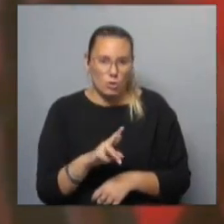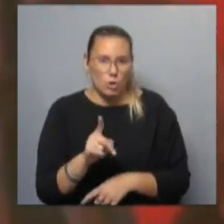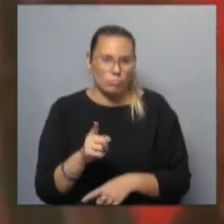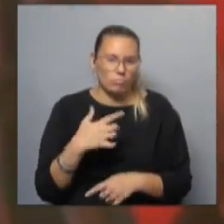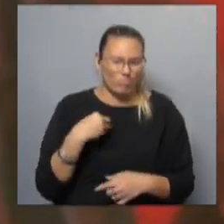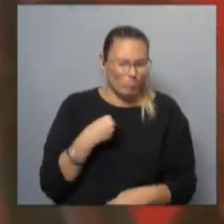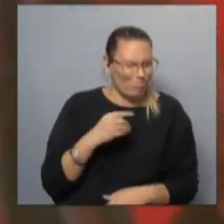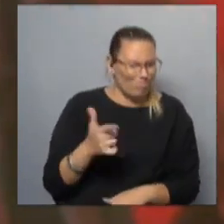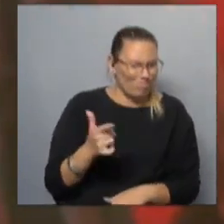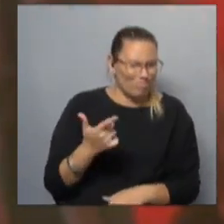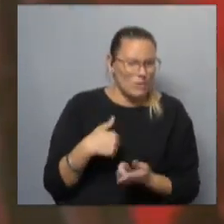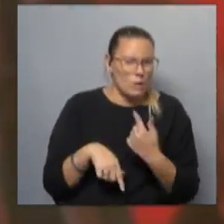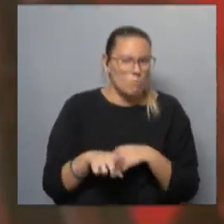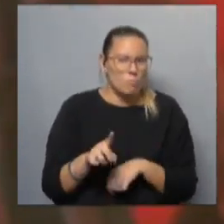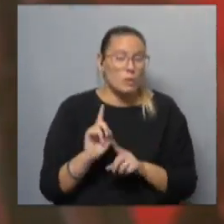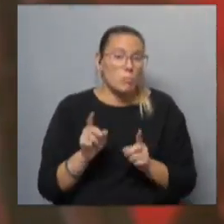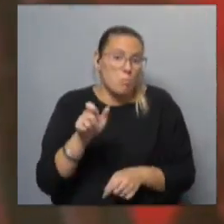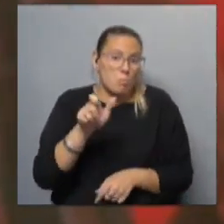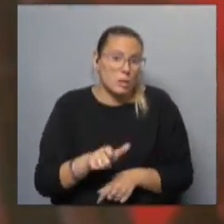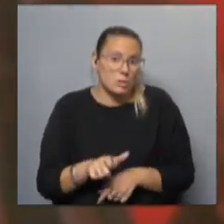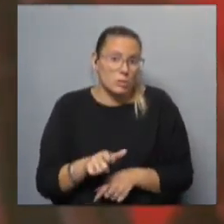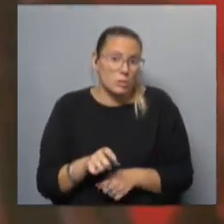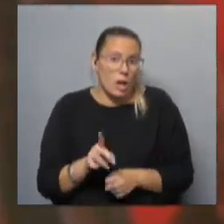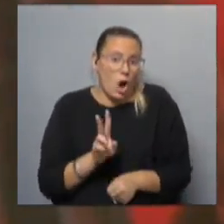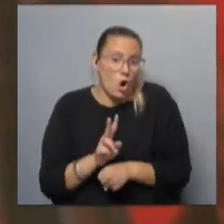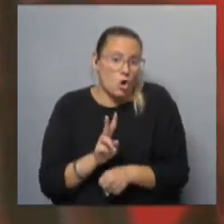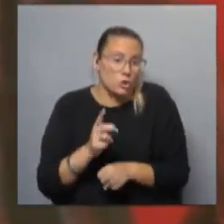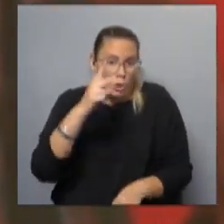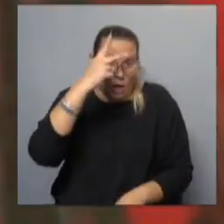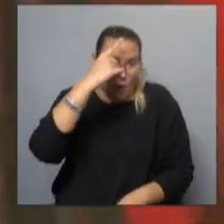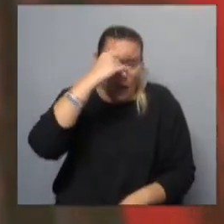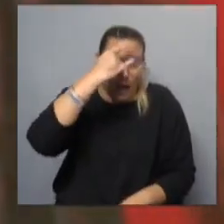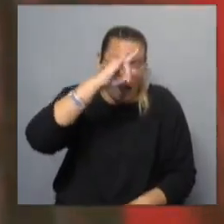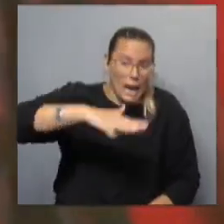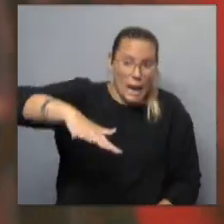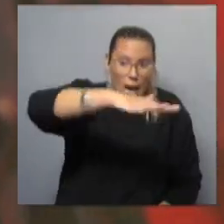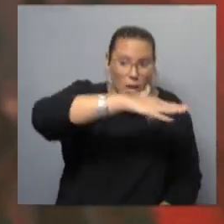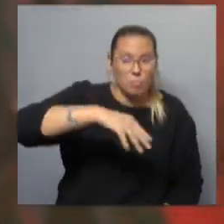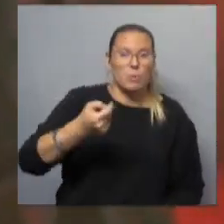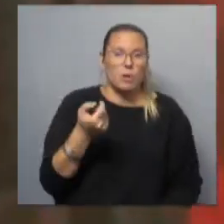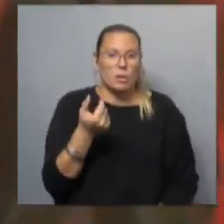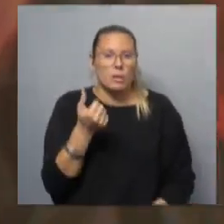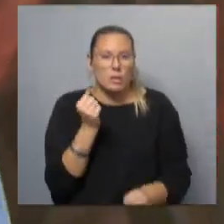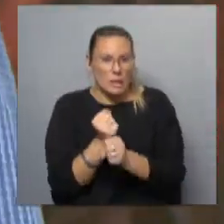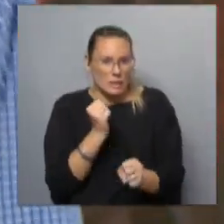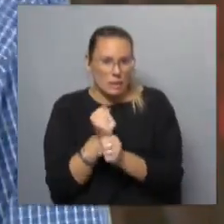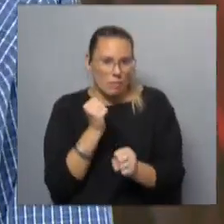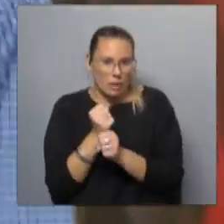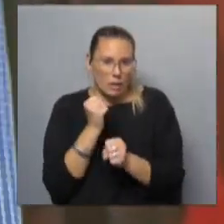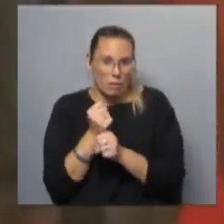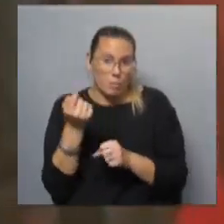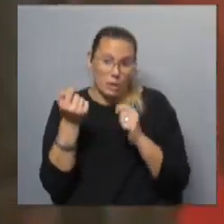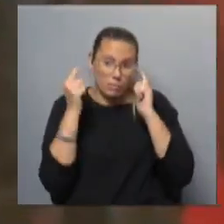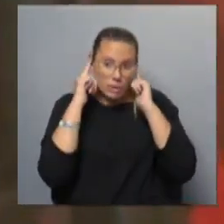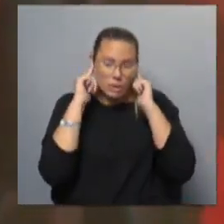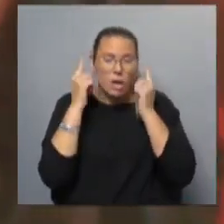ninguna confianza, pero por otro lado era la persona que le mantenía controlada la campaña. Es decir, Rivera trabajaba para Rivera,